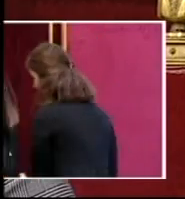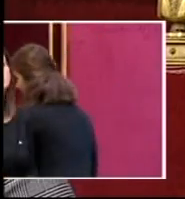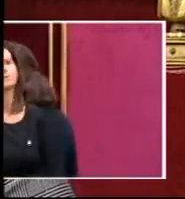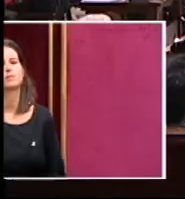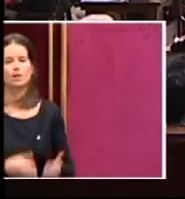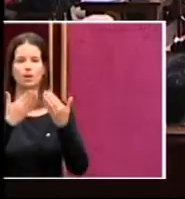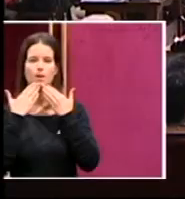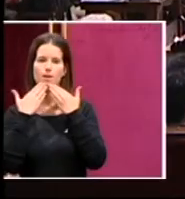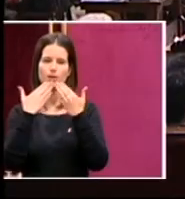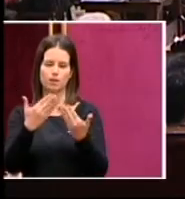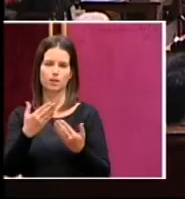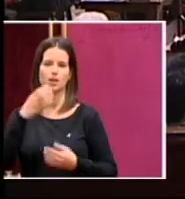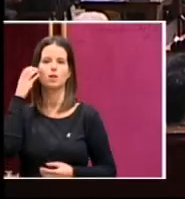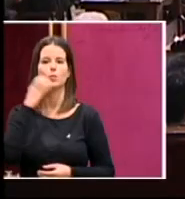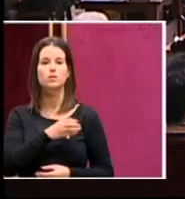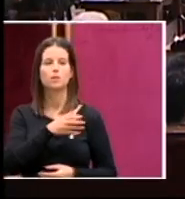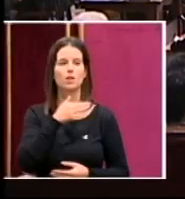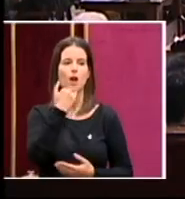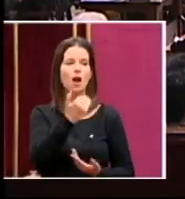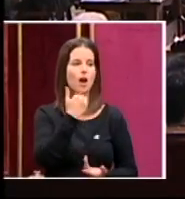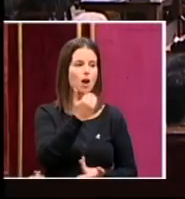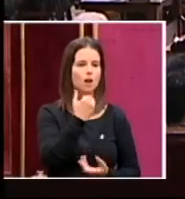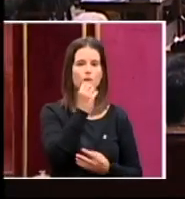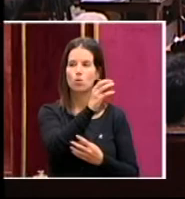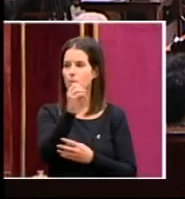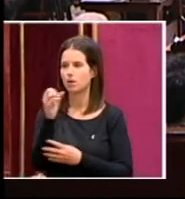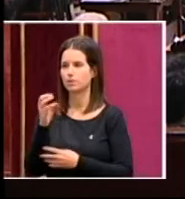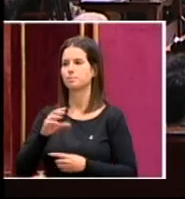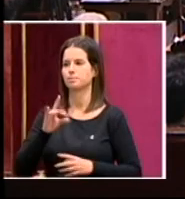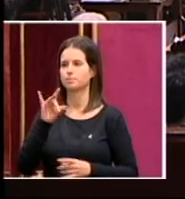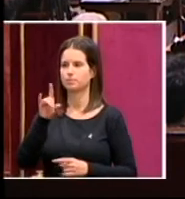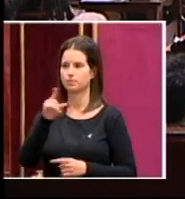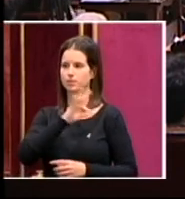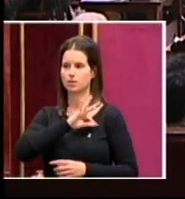Gracias, señor Puentedura. ¿Alguna intervención más en segundo turno? Sí, señora Gutiérrez.